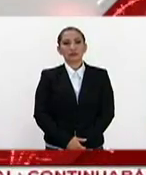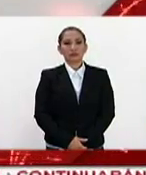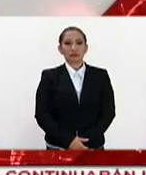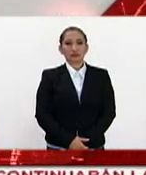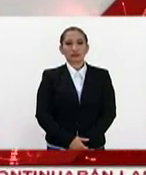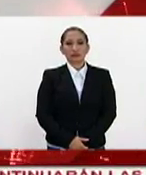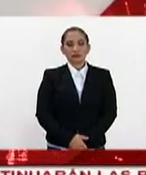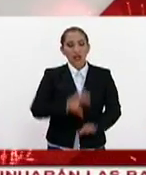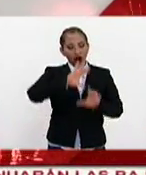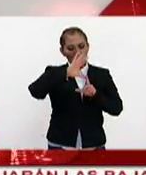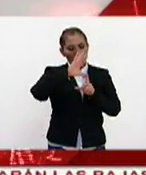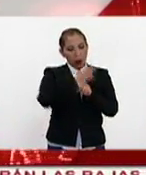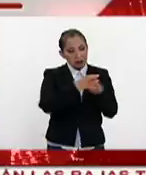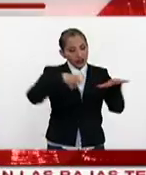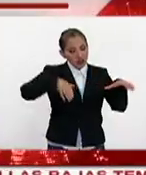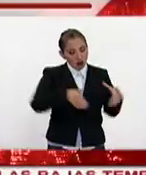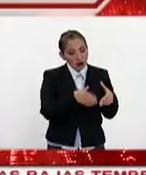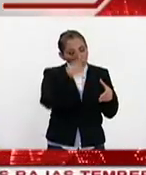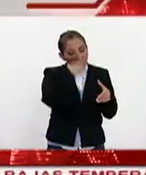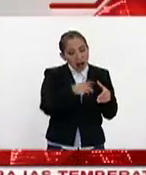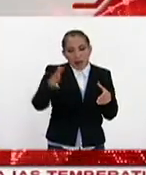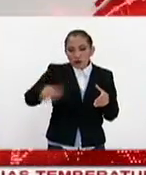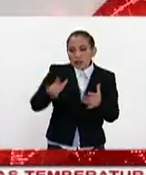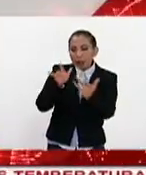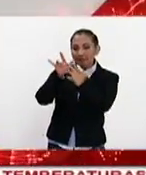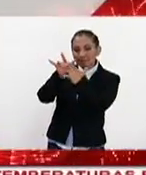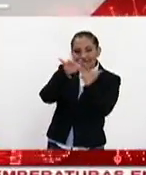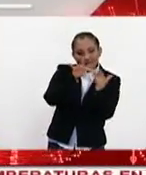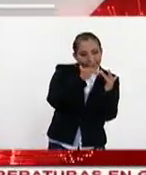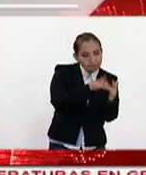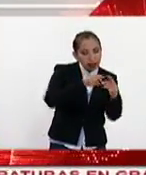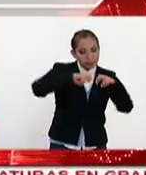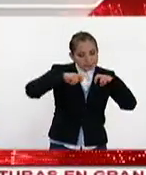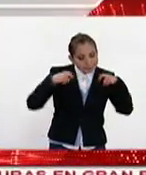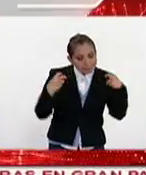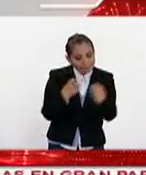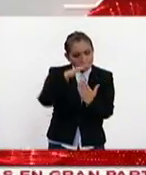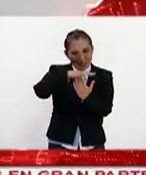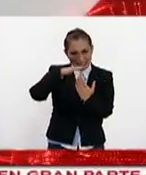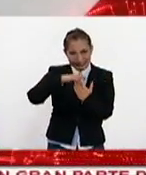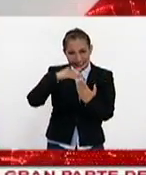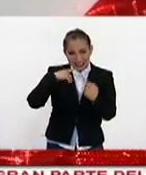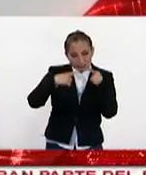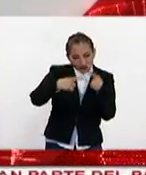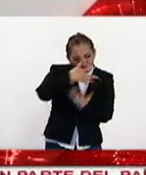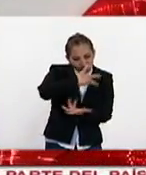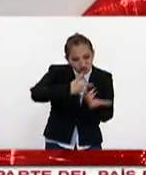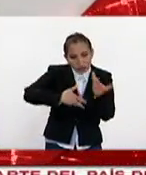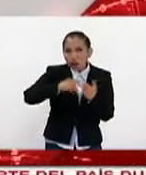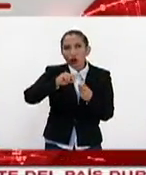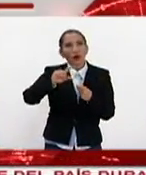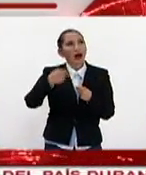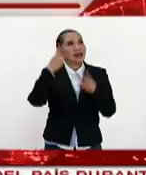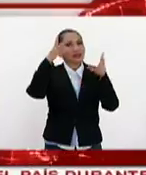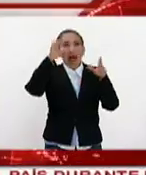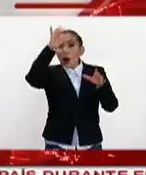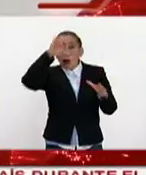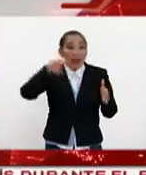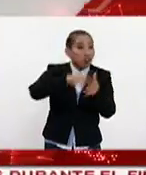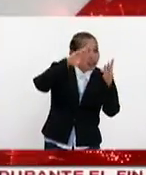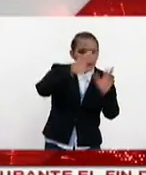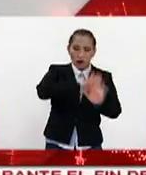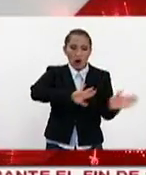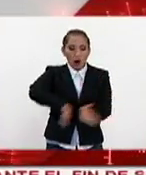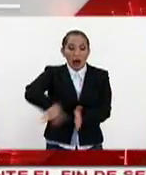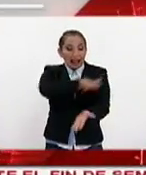Y hay condiciones para que busquemos generar una mesa de encuentro. No es un tema de pactos de civilidad o